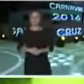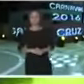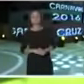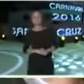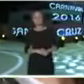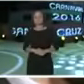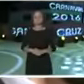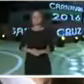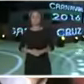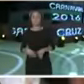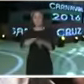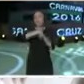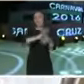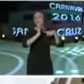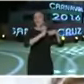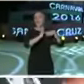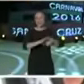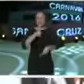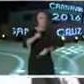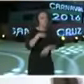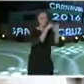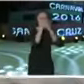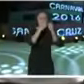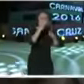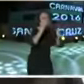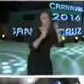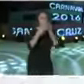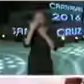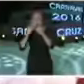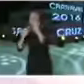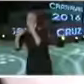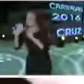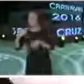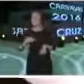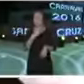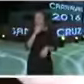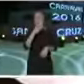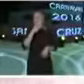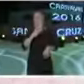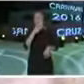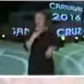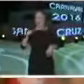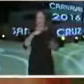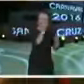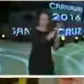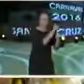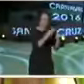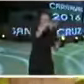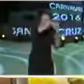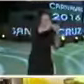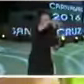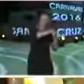balones. Y en la Noria conocí murgueros y en las palmas te riman en prosa. Lo de